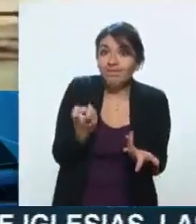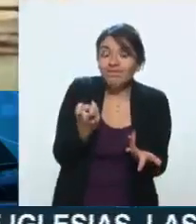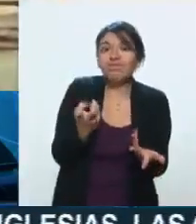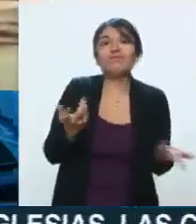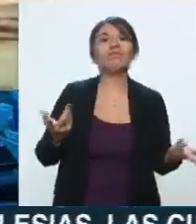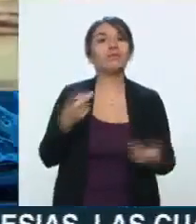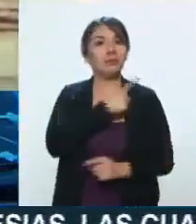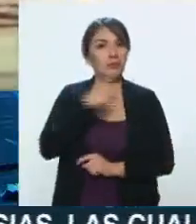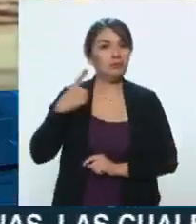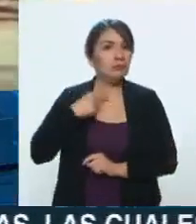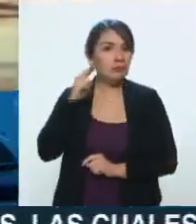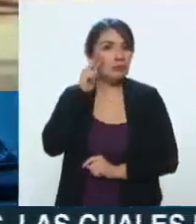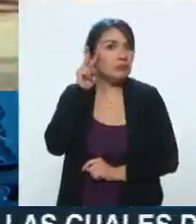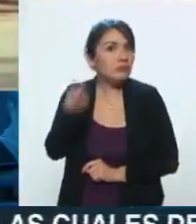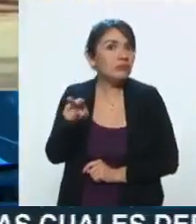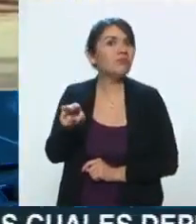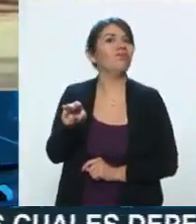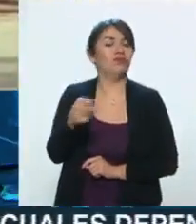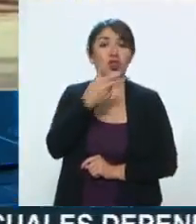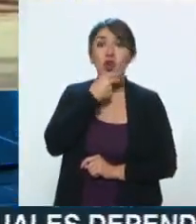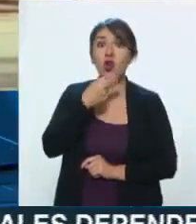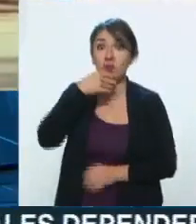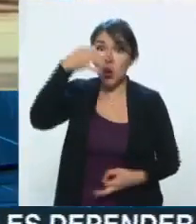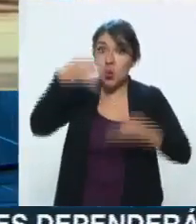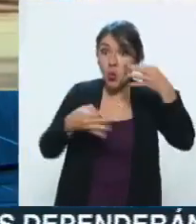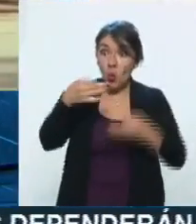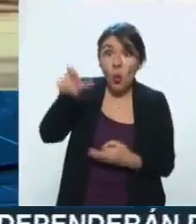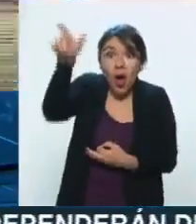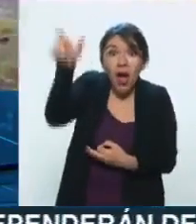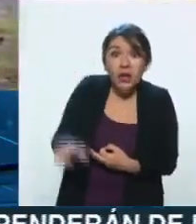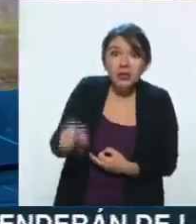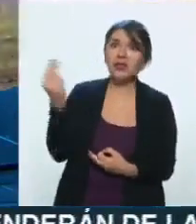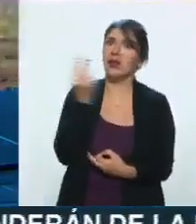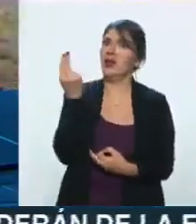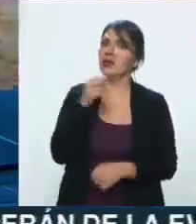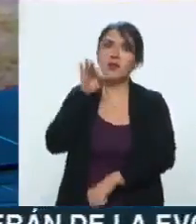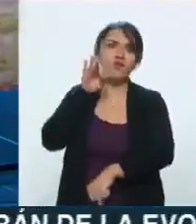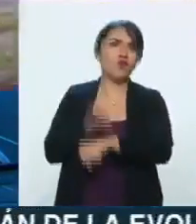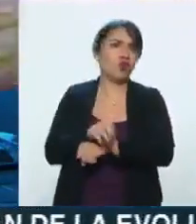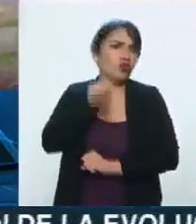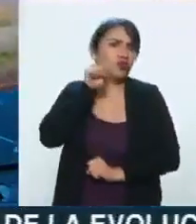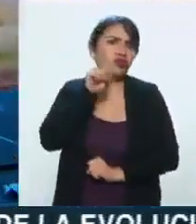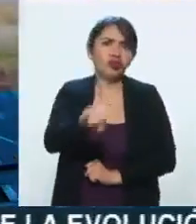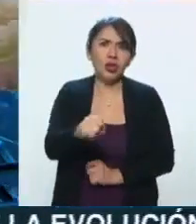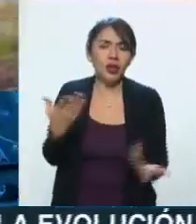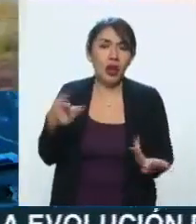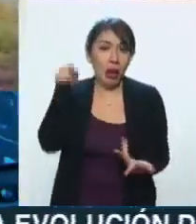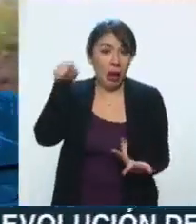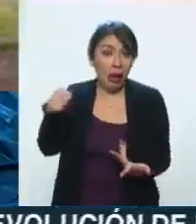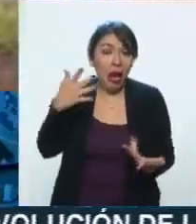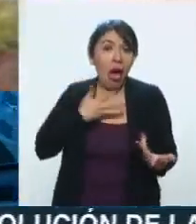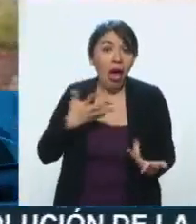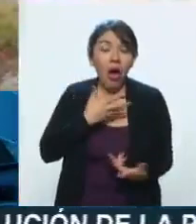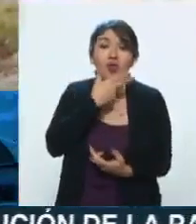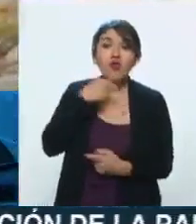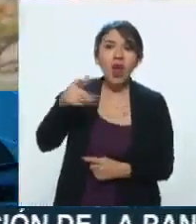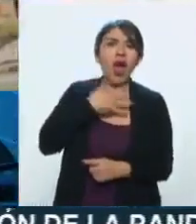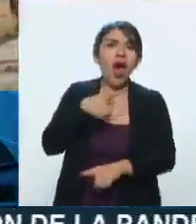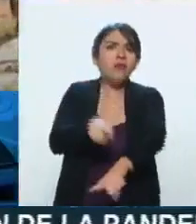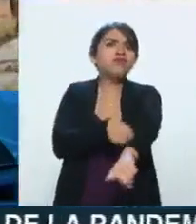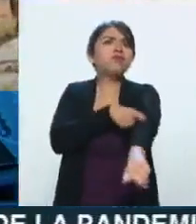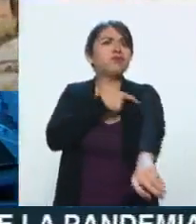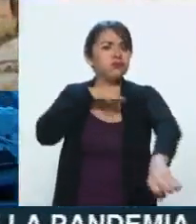que ver que pues un juez sí necesita protección. Él tenía una